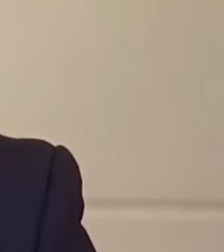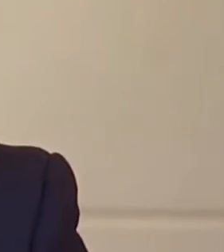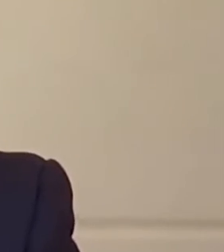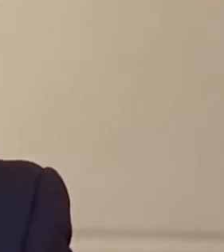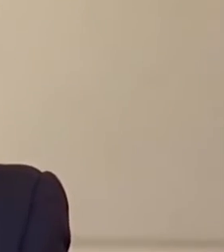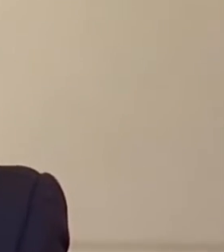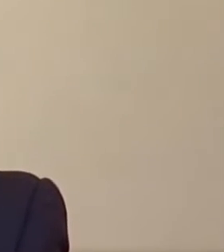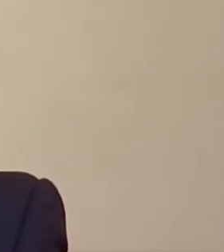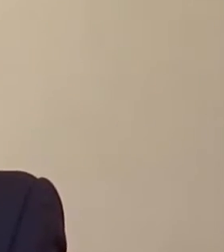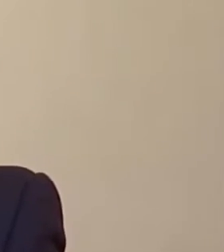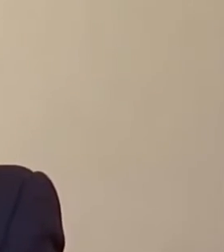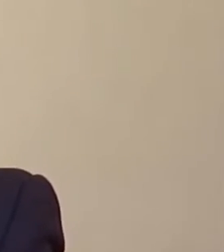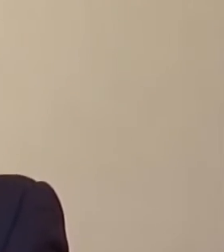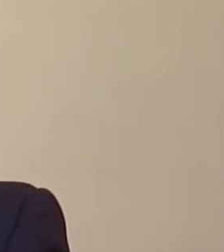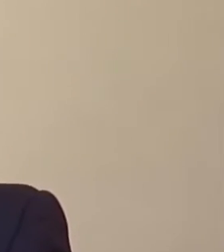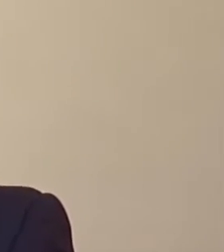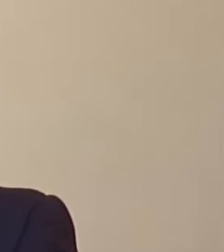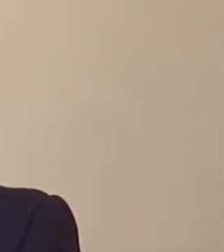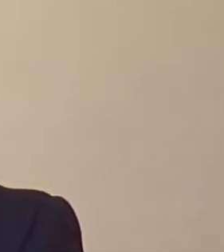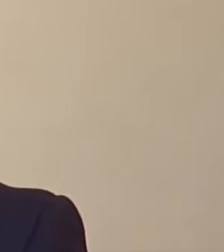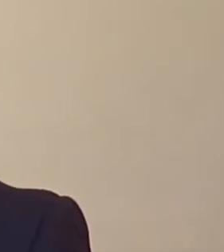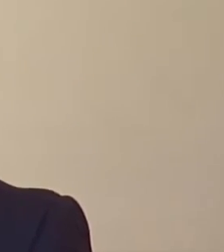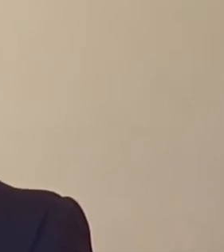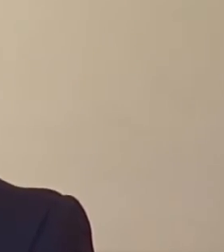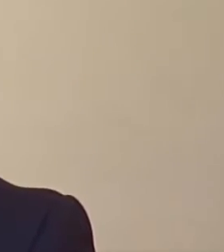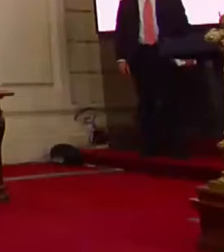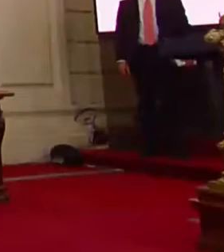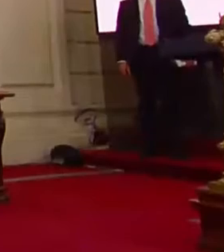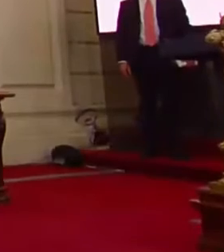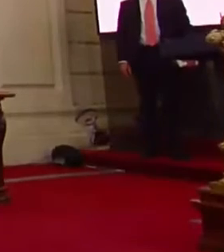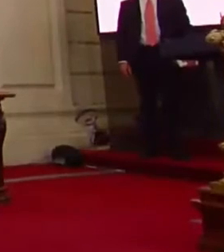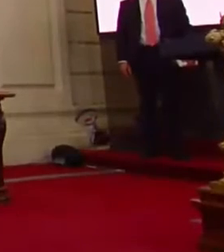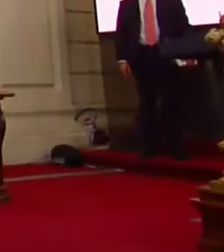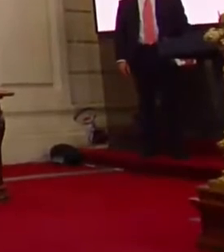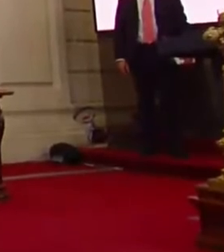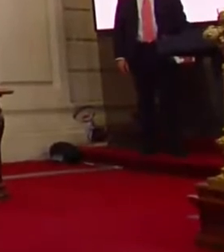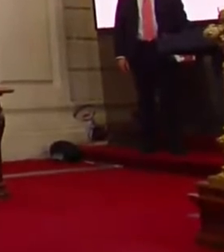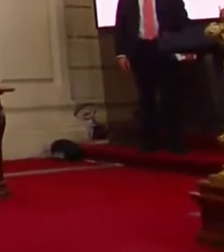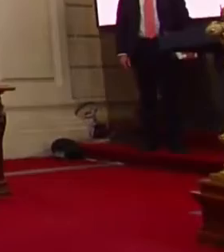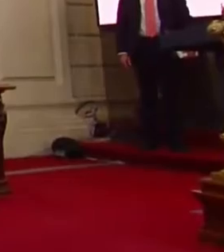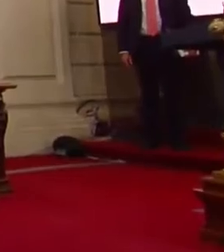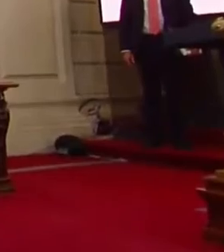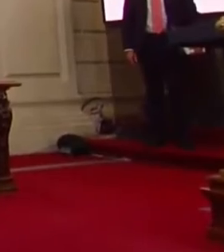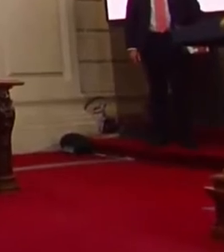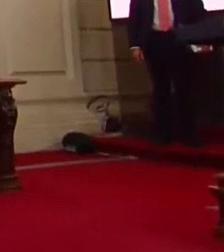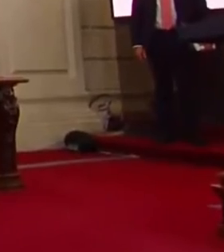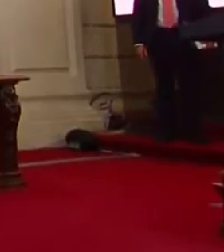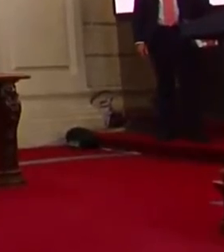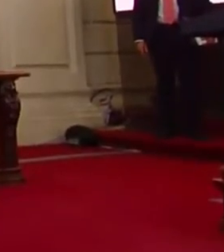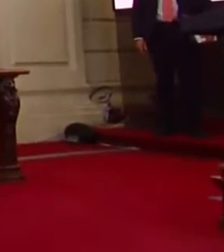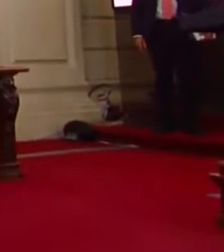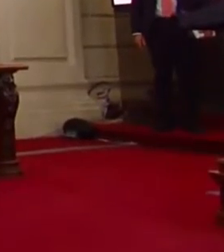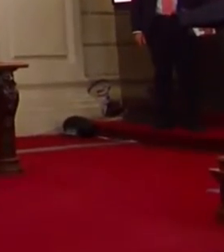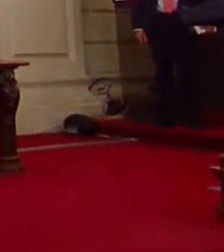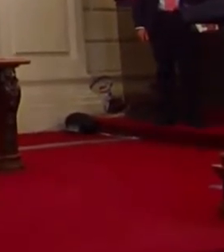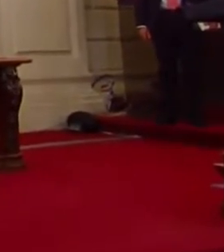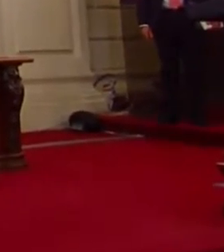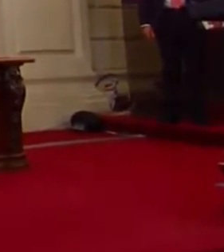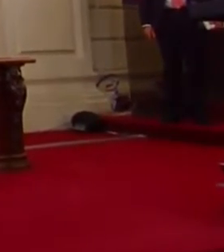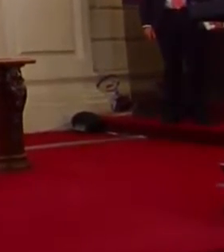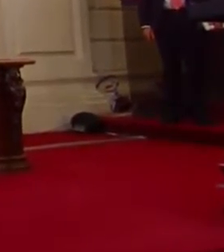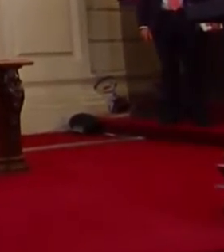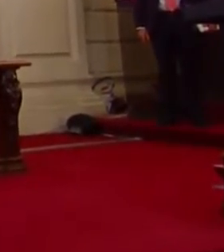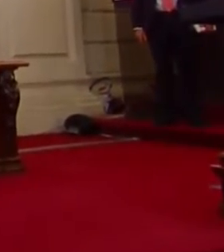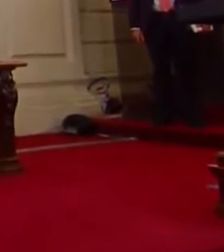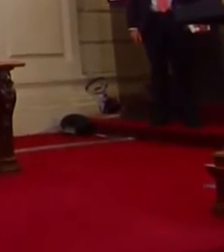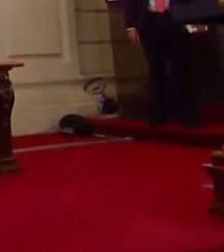final. En la misma instancia, el presidente de la República firmó el decreto, el cual invita a participar y